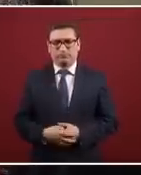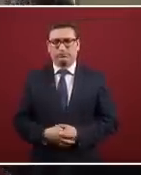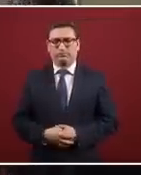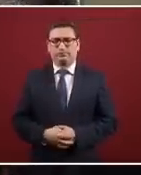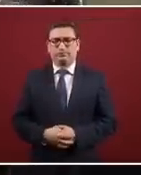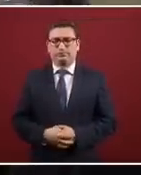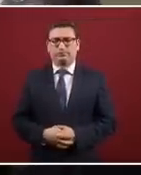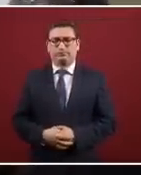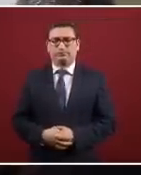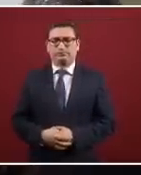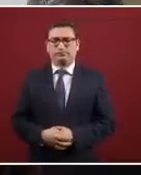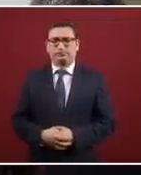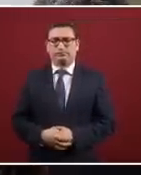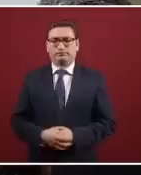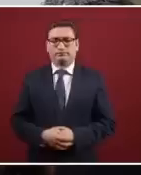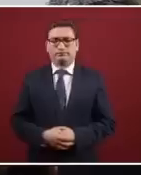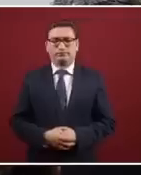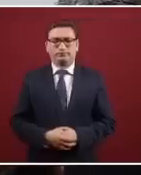está